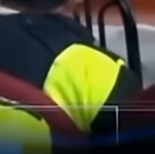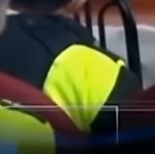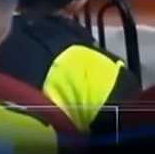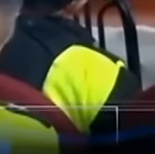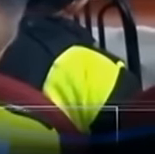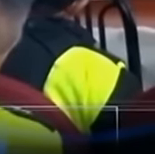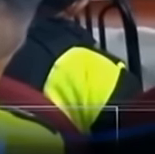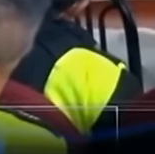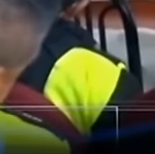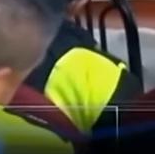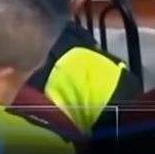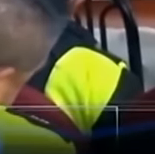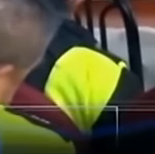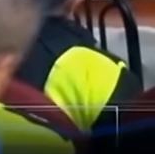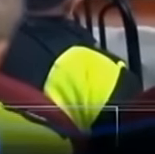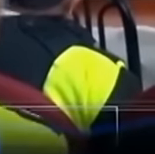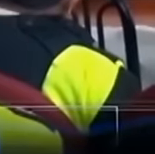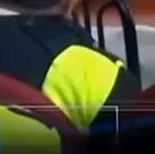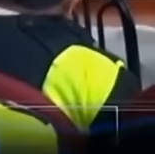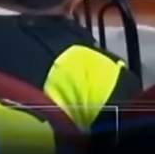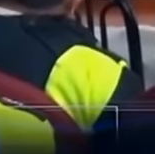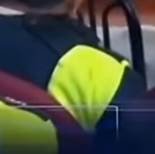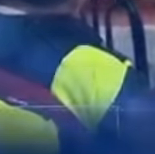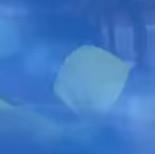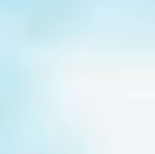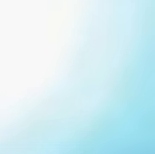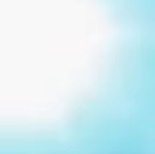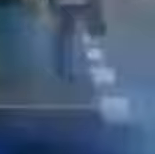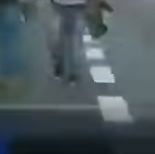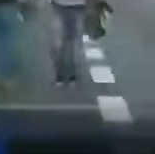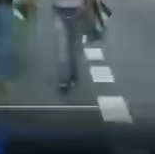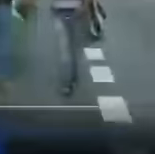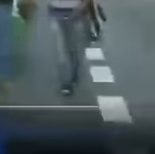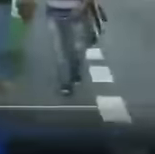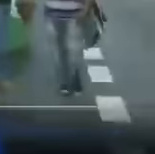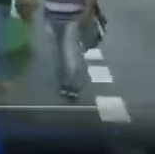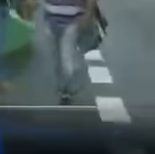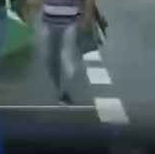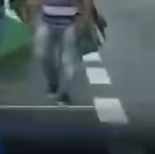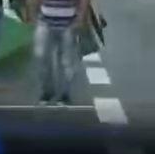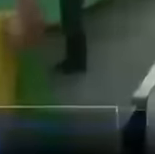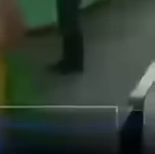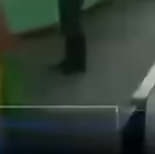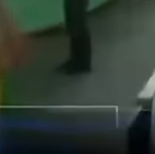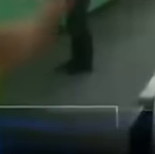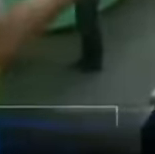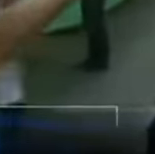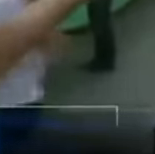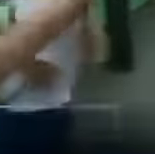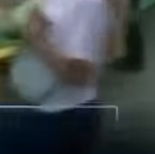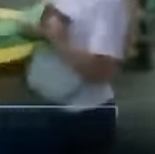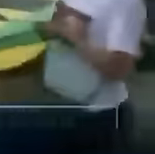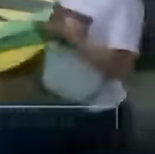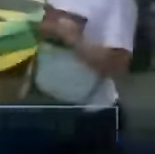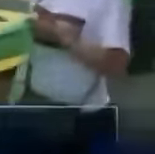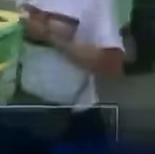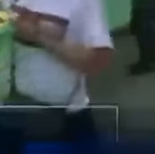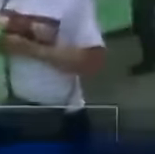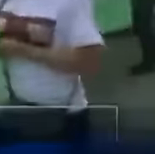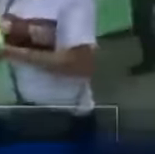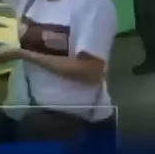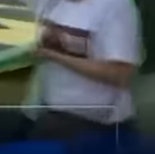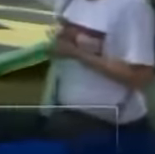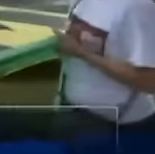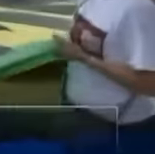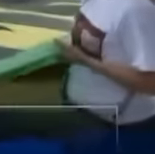Nacional para brindar apoyo a personas con discapacidad. Y en lo internacional, decenas de manifestantes se volcaron a